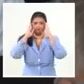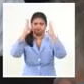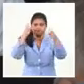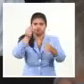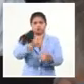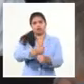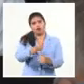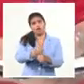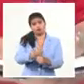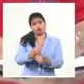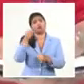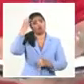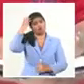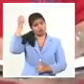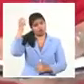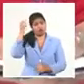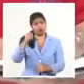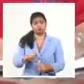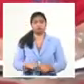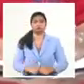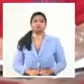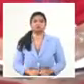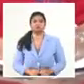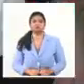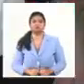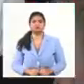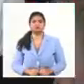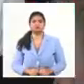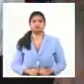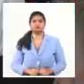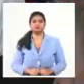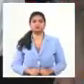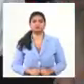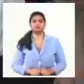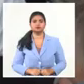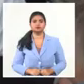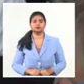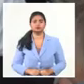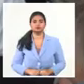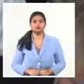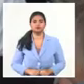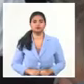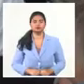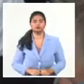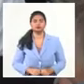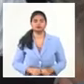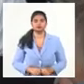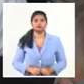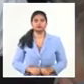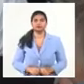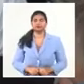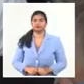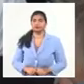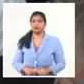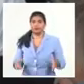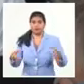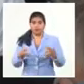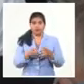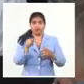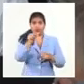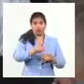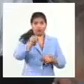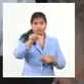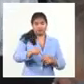con esta situación. Y aquí uno ve una vez más la política esa hipócrita de